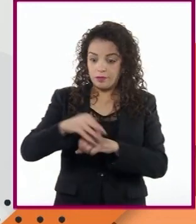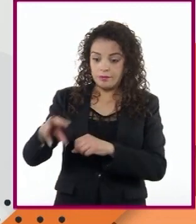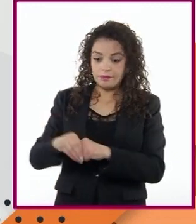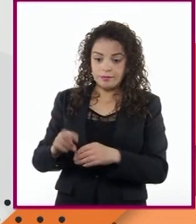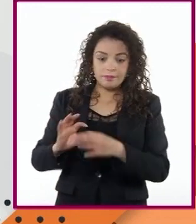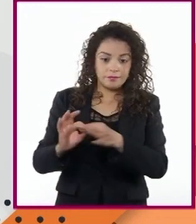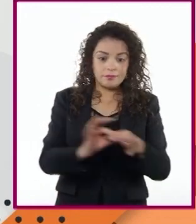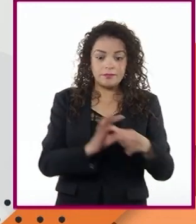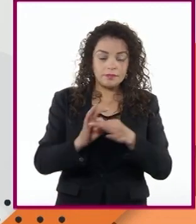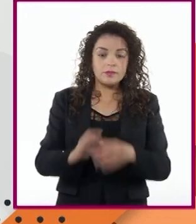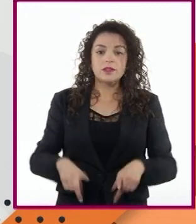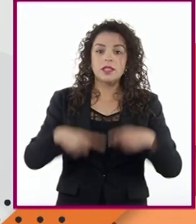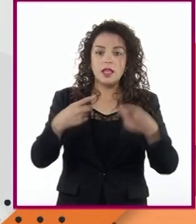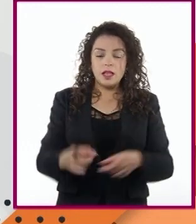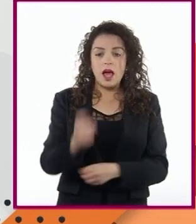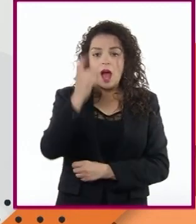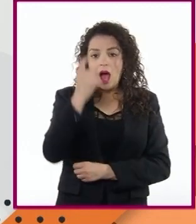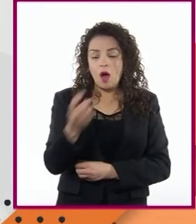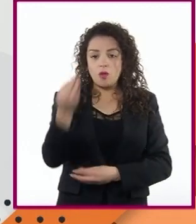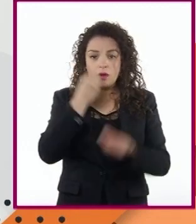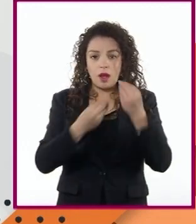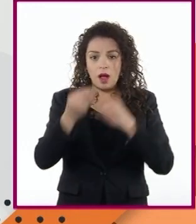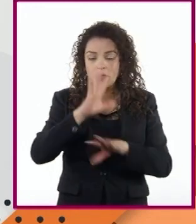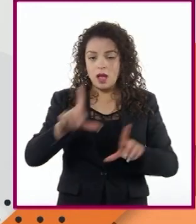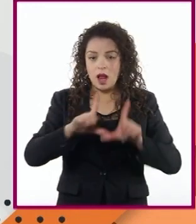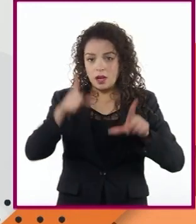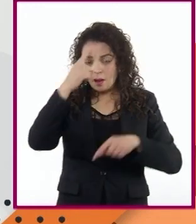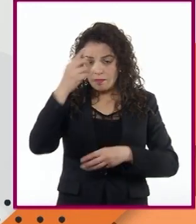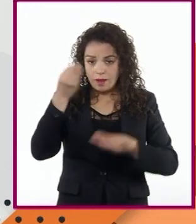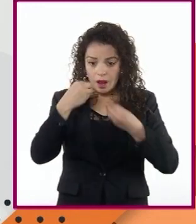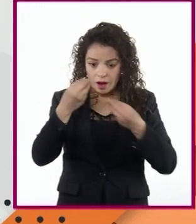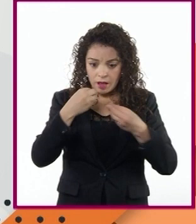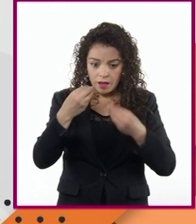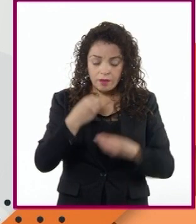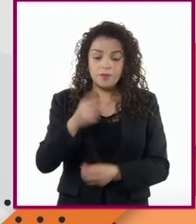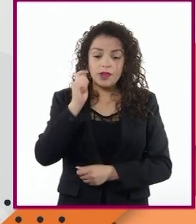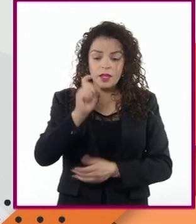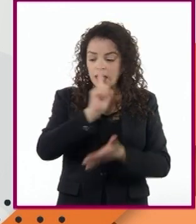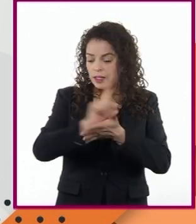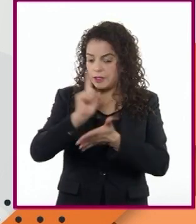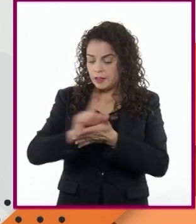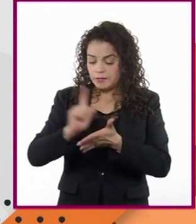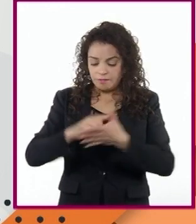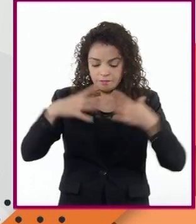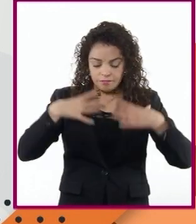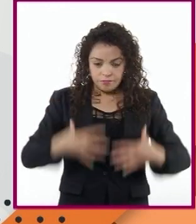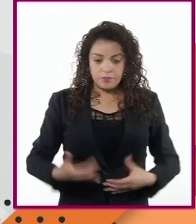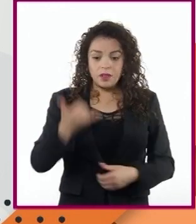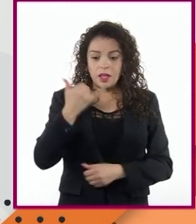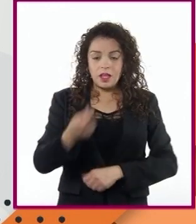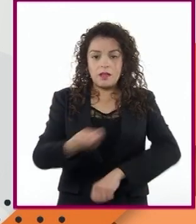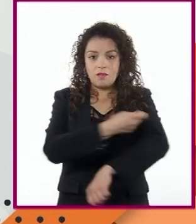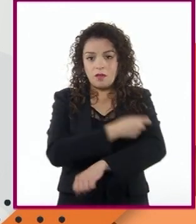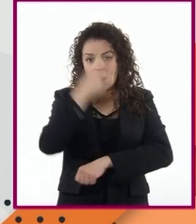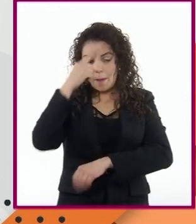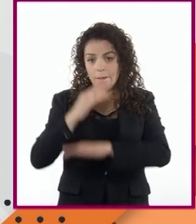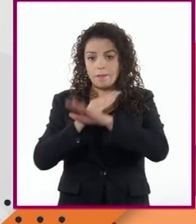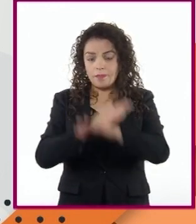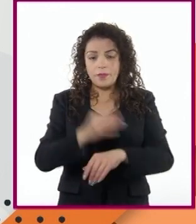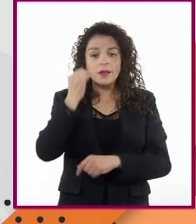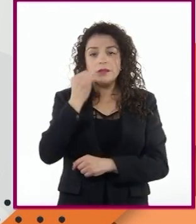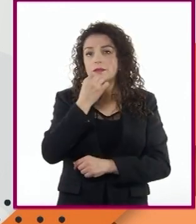cosas, agua, alimentos listos para el consumo, kits de higiene y vacunas contra la poliomielitis y el